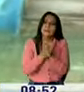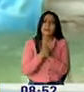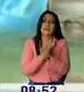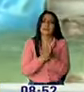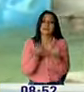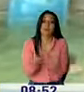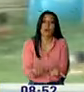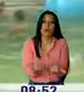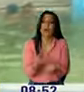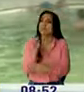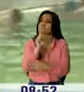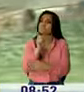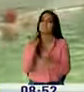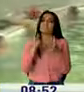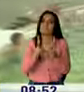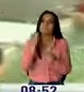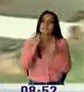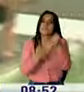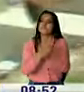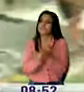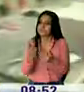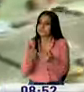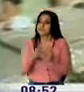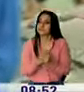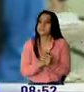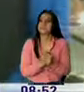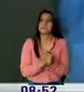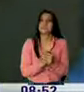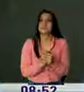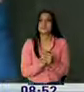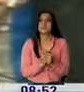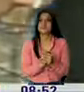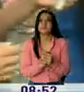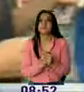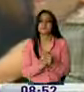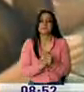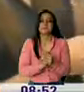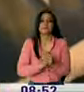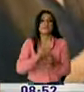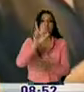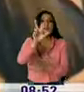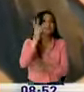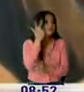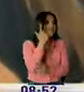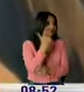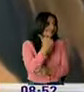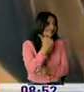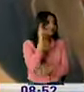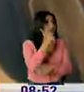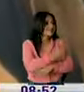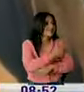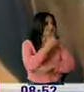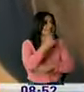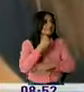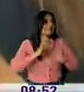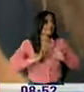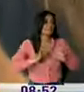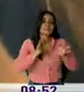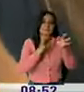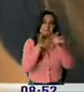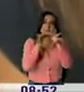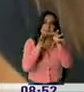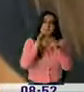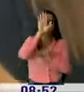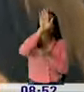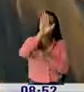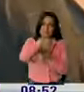¿verdad? También el fin de semana. Así es, hay 3 días de feriado. Por favor, les voy a indicar, vengan